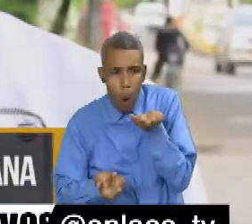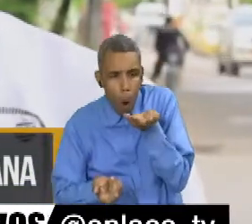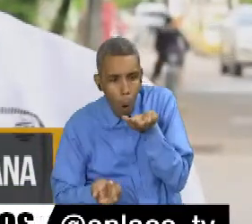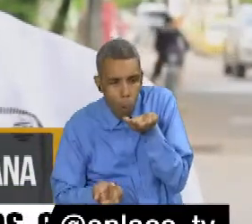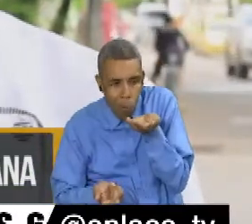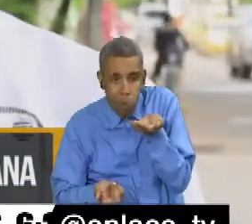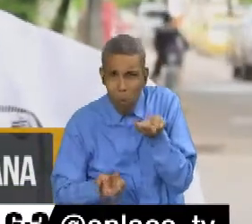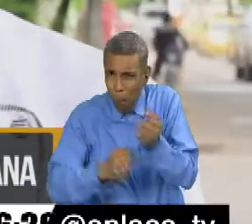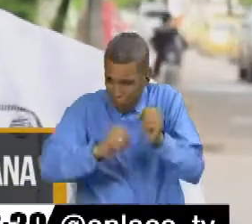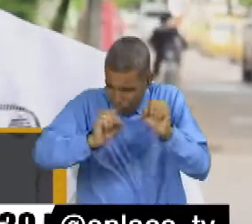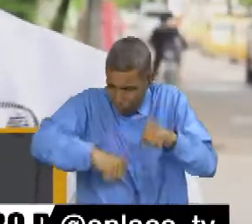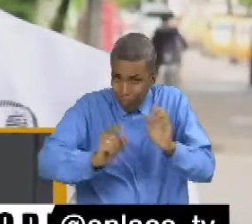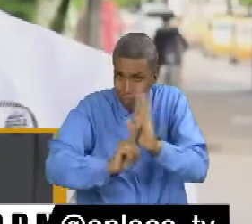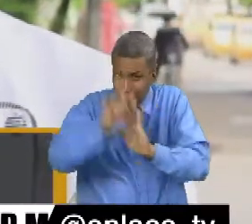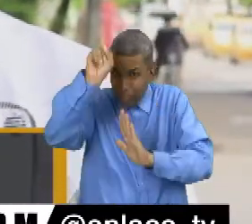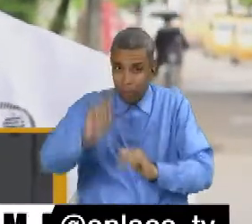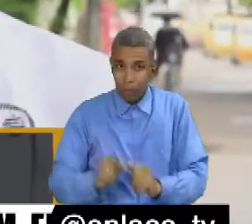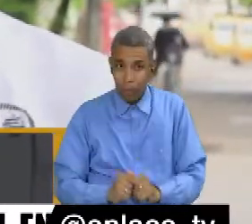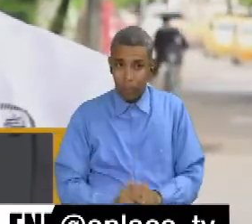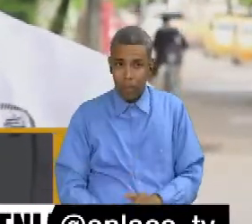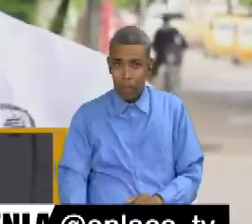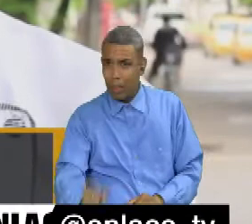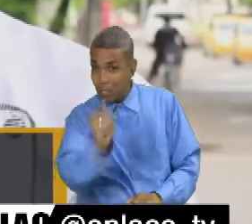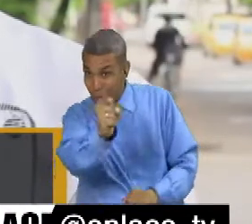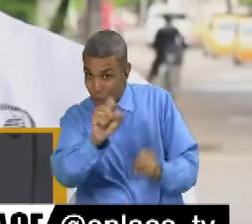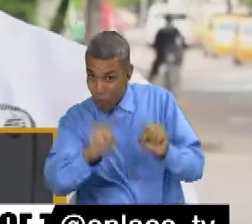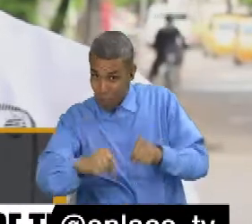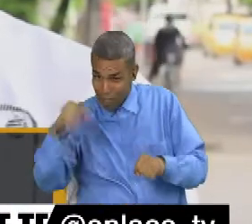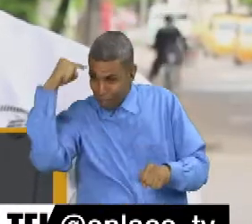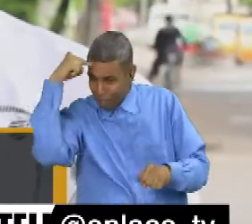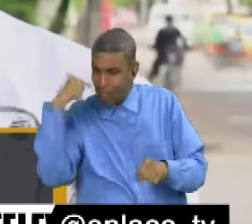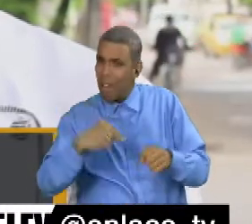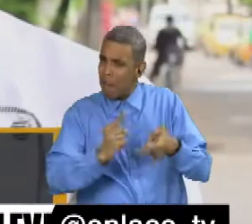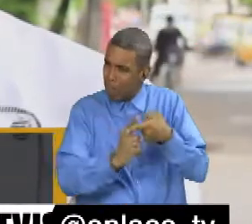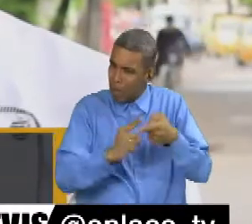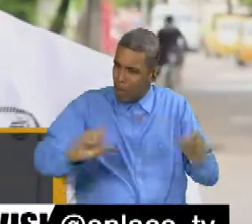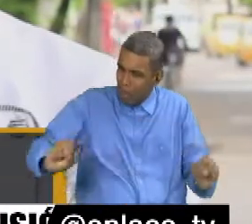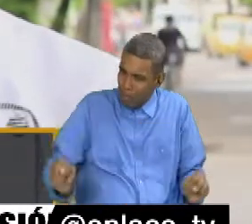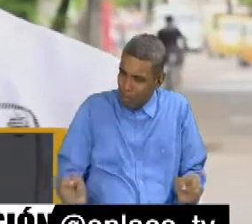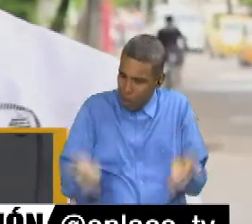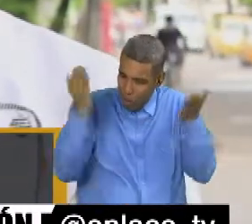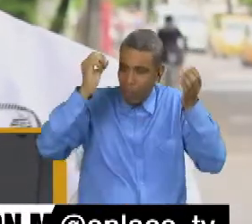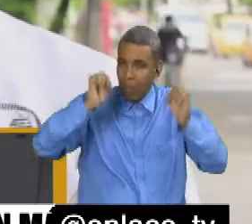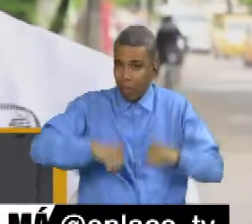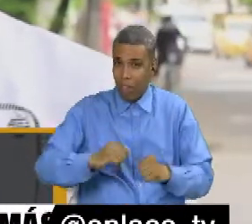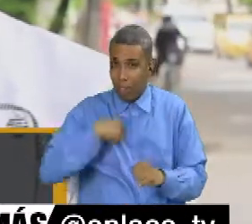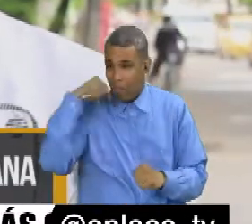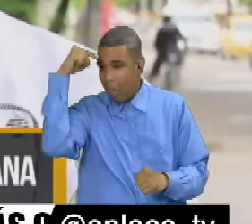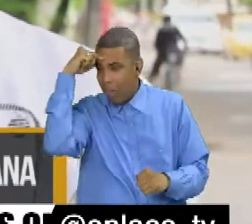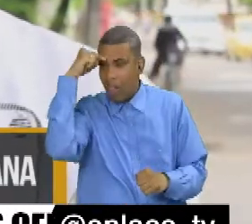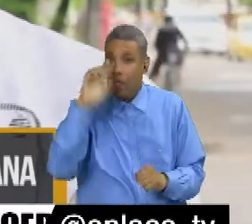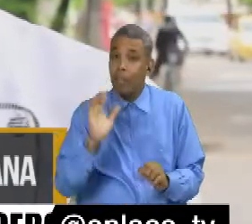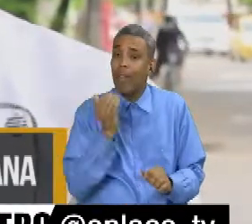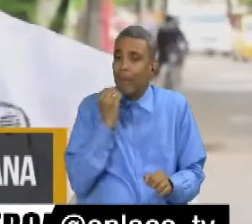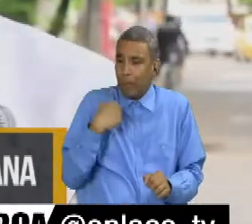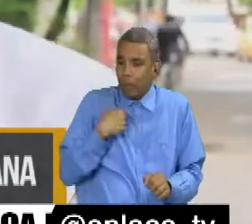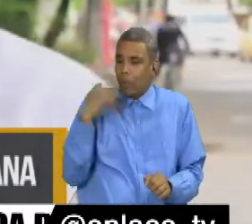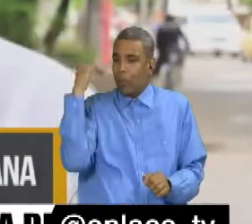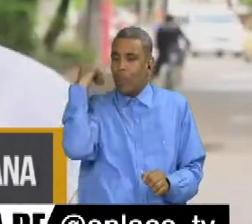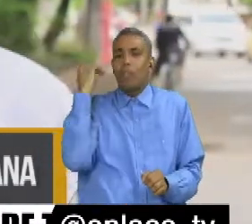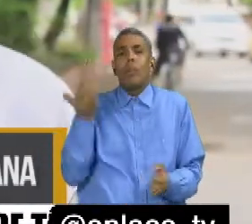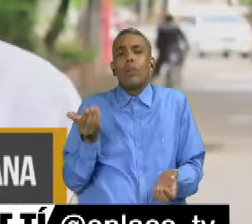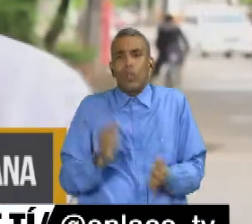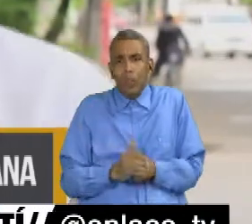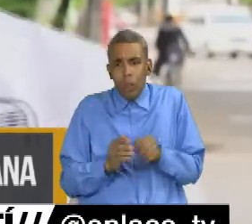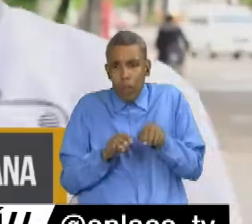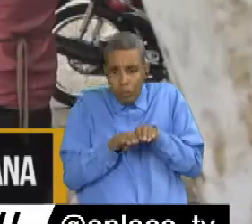nada, que salir adelante y siempre pensar en un futuro, pues. Así como yo, mire, comencé con una